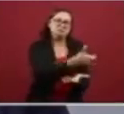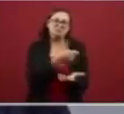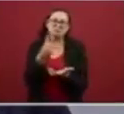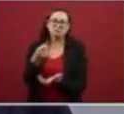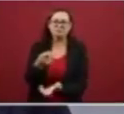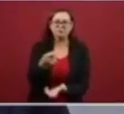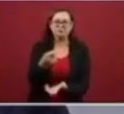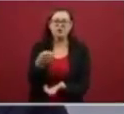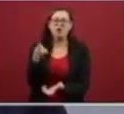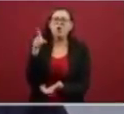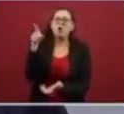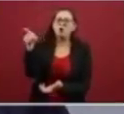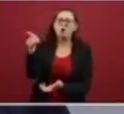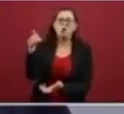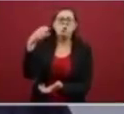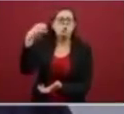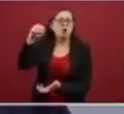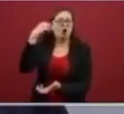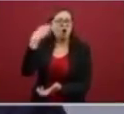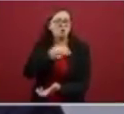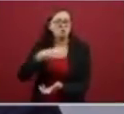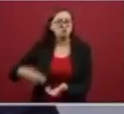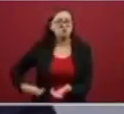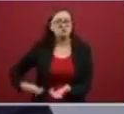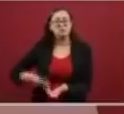dos municipios pobres de Oaxaca.